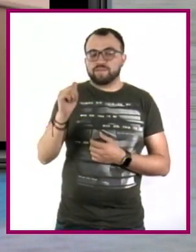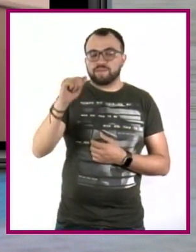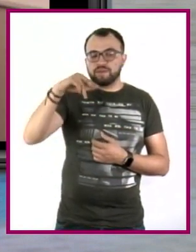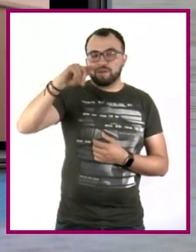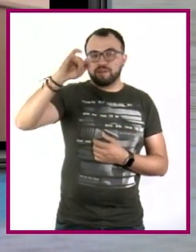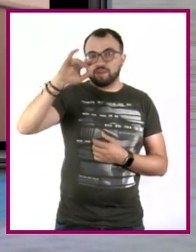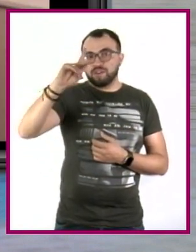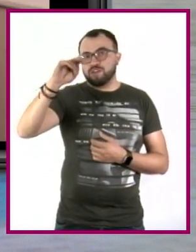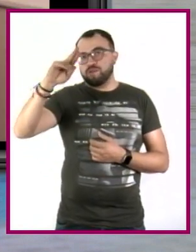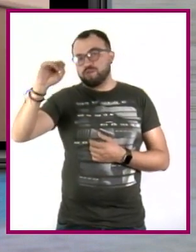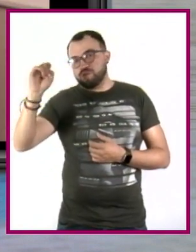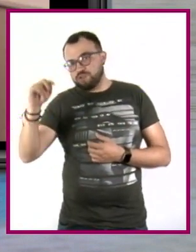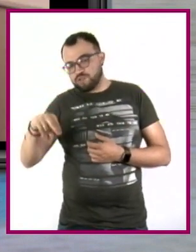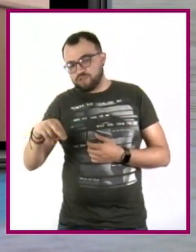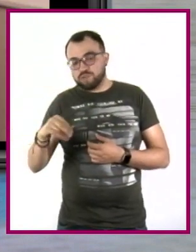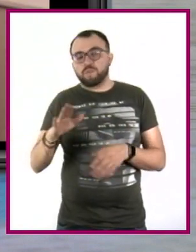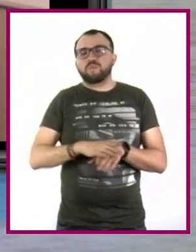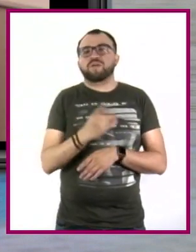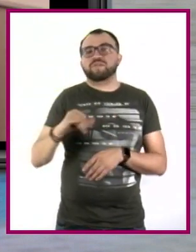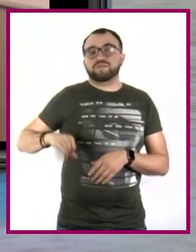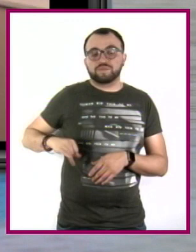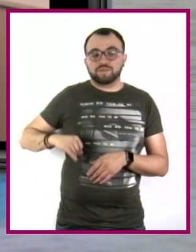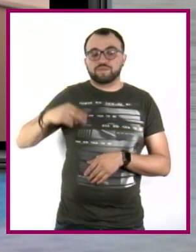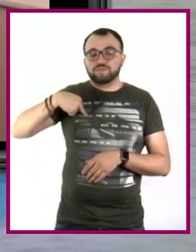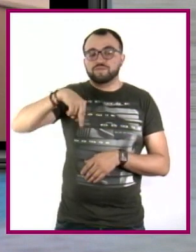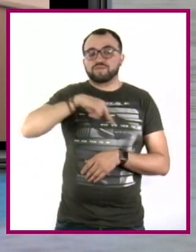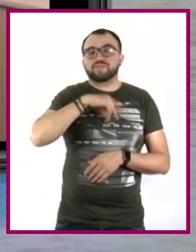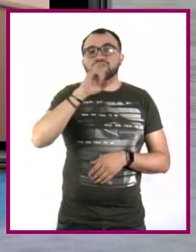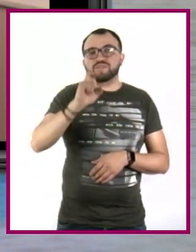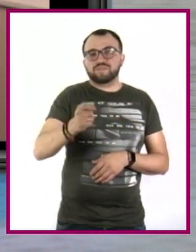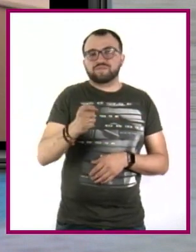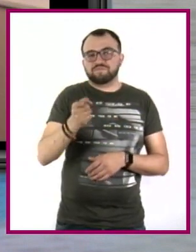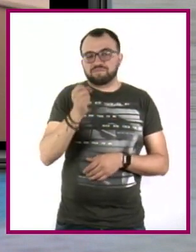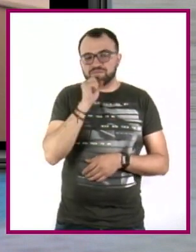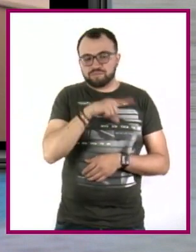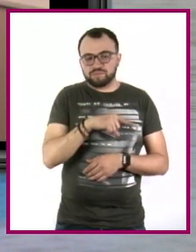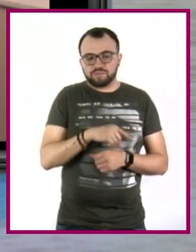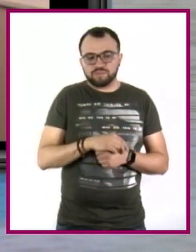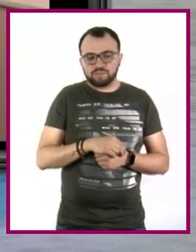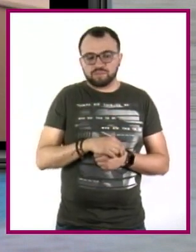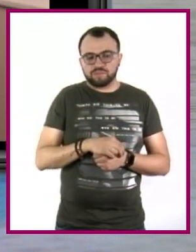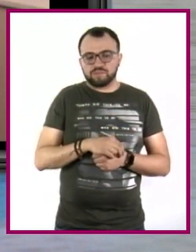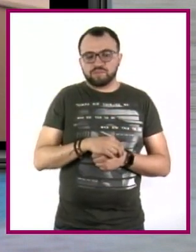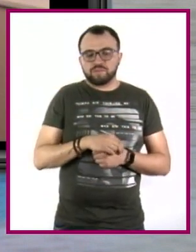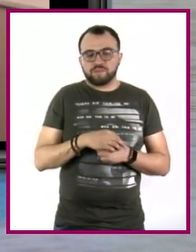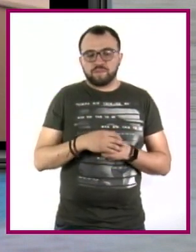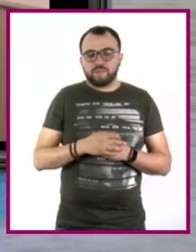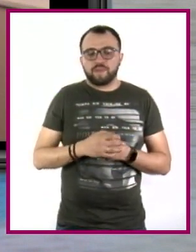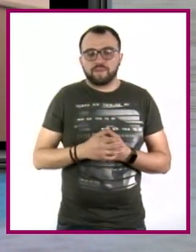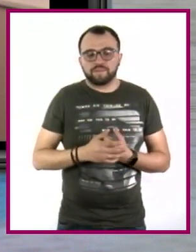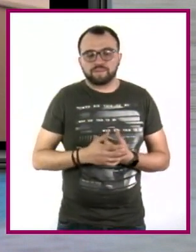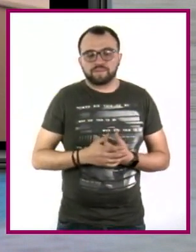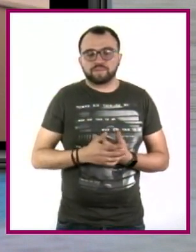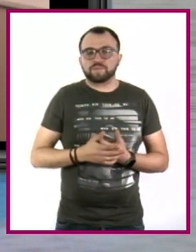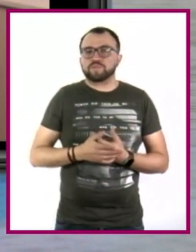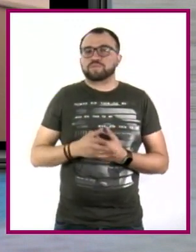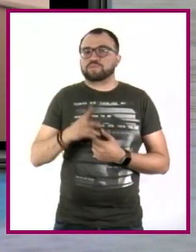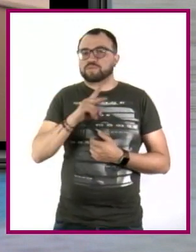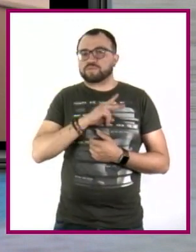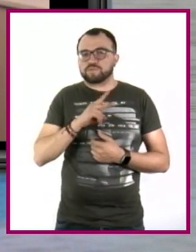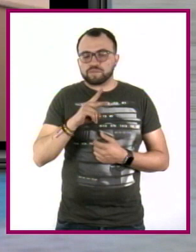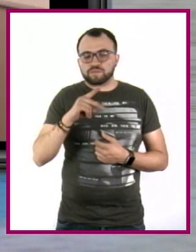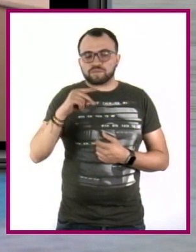antineutrón, porque lo que nos interesa es el antideuterio, ¿sí? Y la intención es